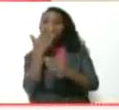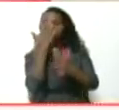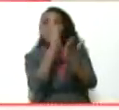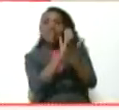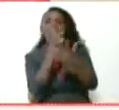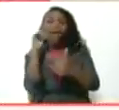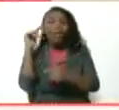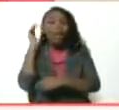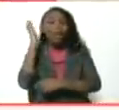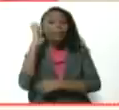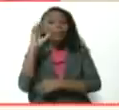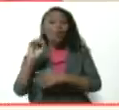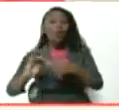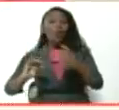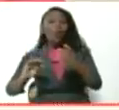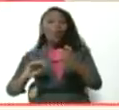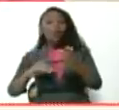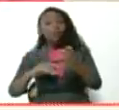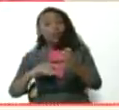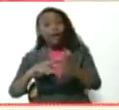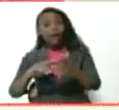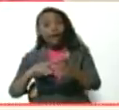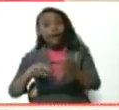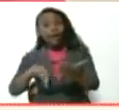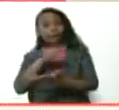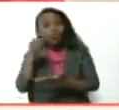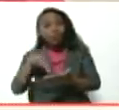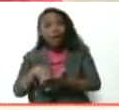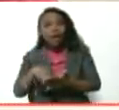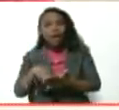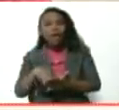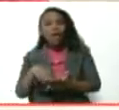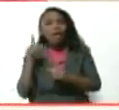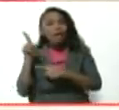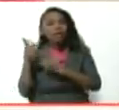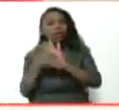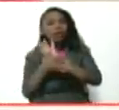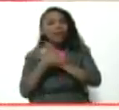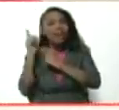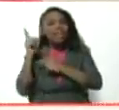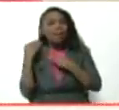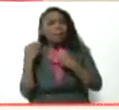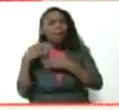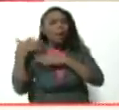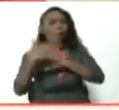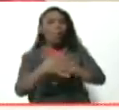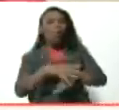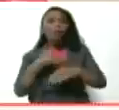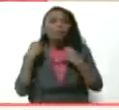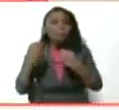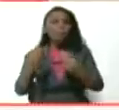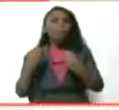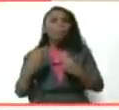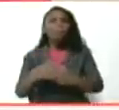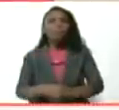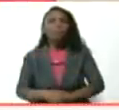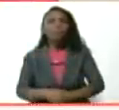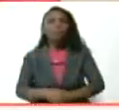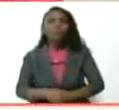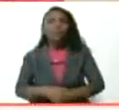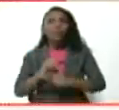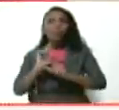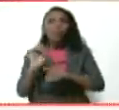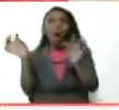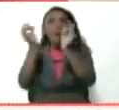del Palacio Federal Legislativo, en una marcha que convocamos para, de alguna